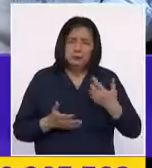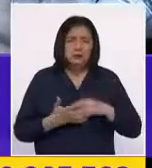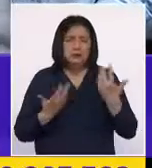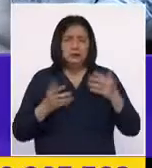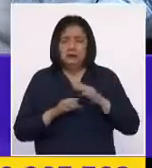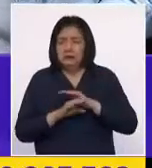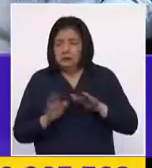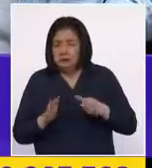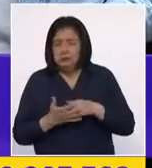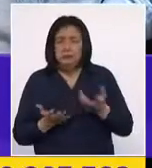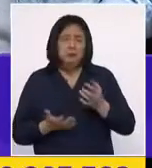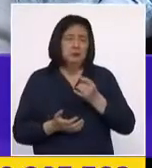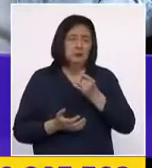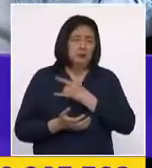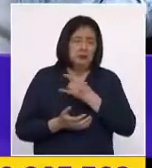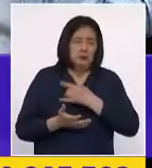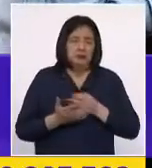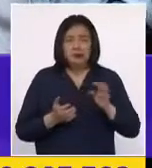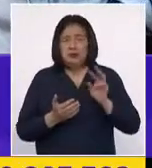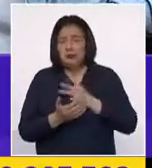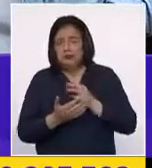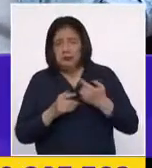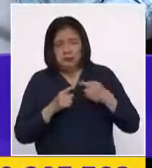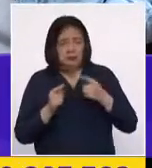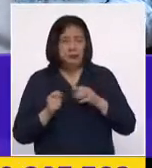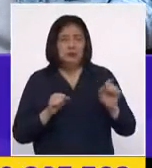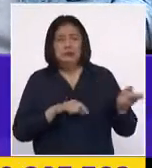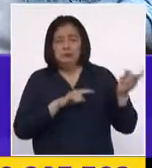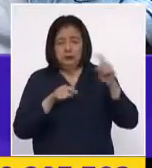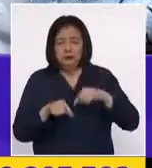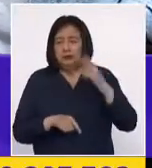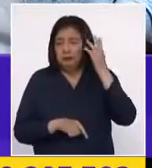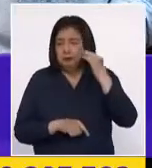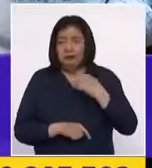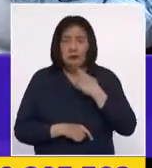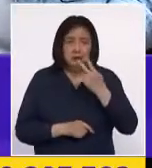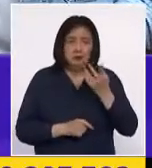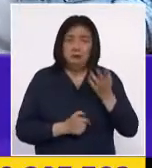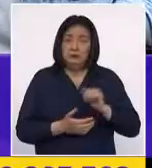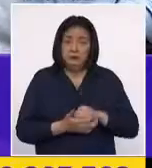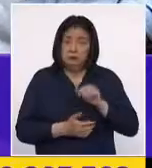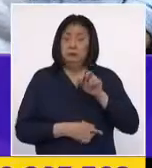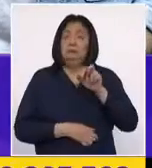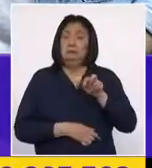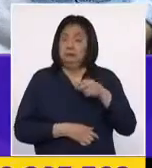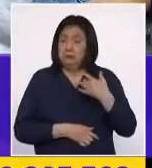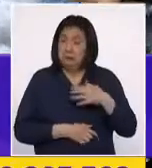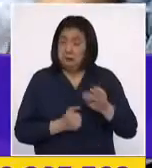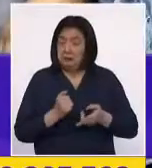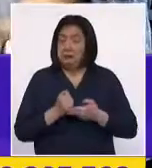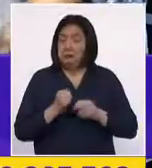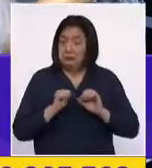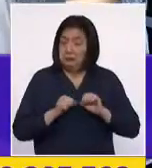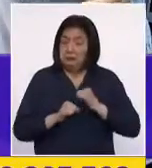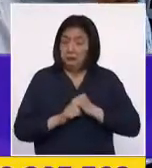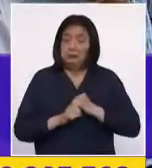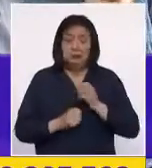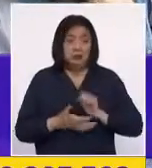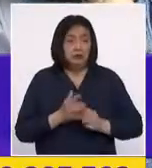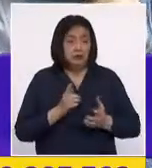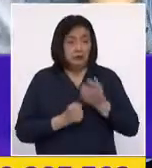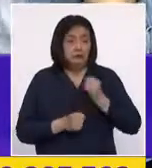de música, convenciones en diferentes cursos, vienen a vivir la experiencia de La Voz, y eso te habla de la seguridad, de la